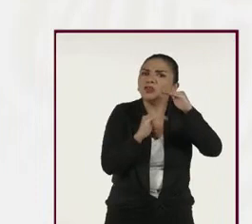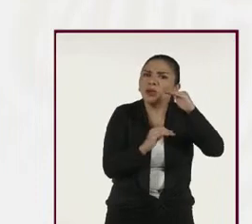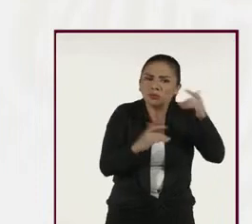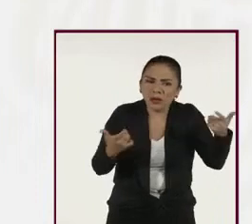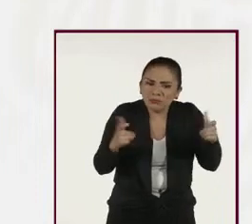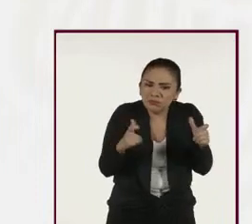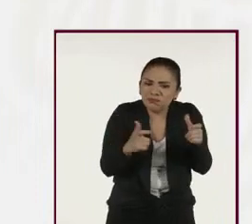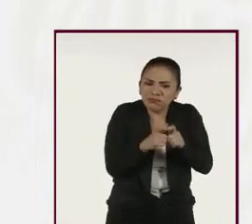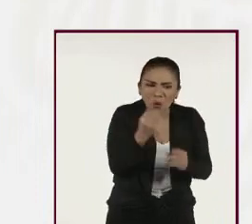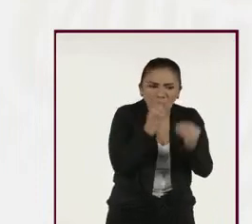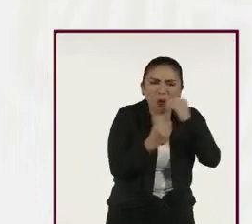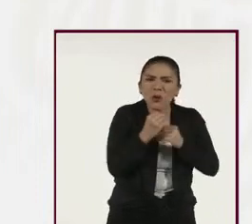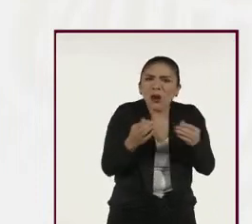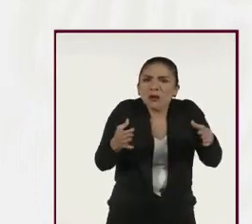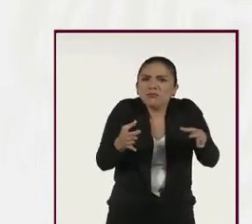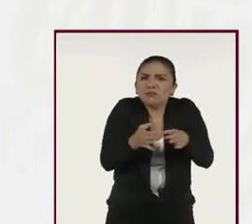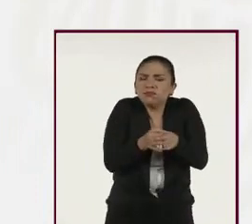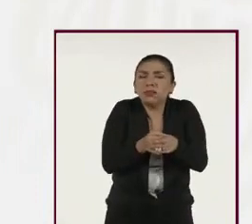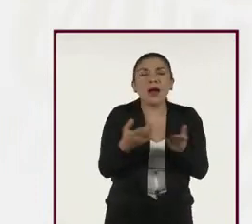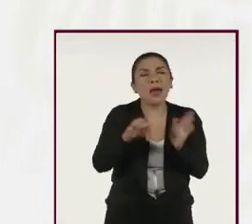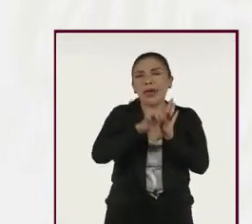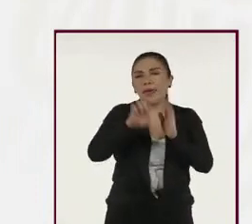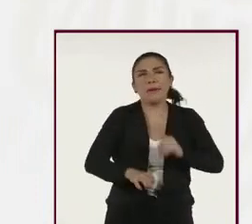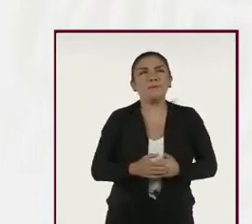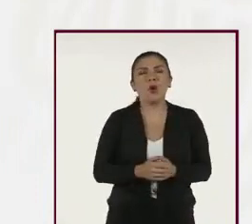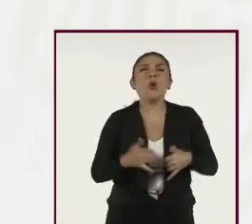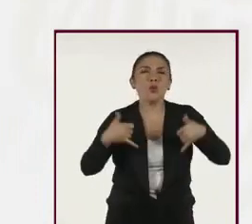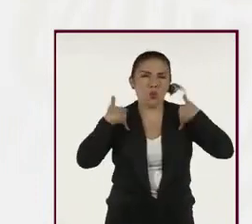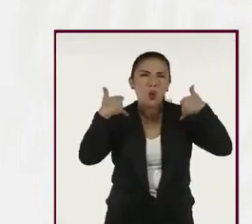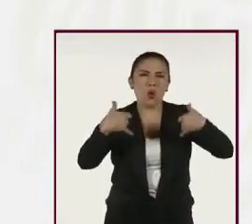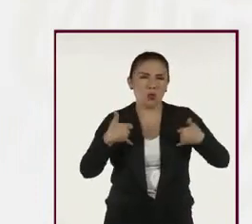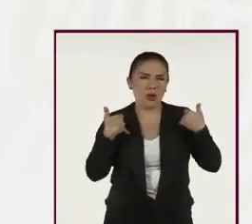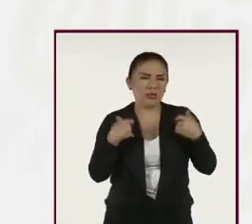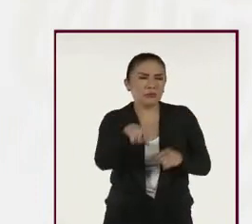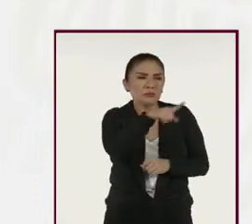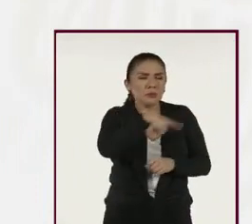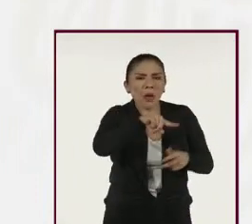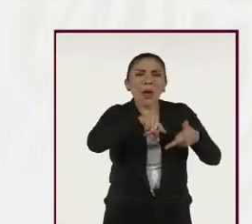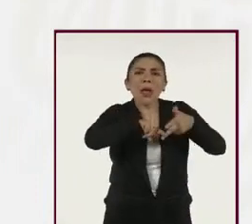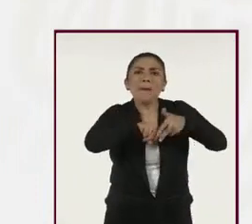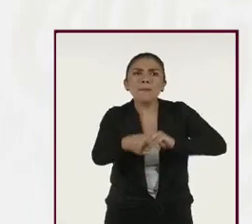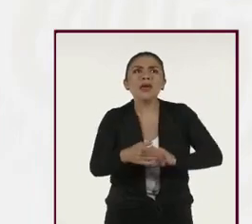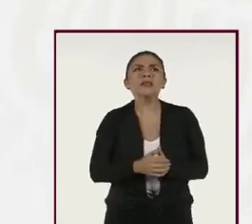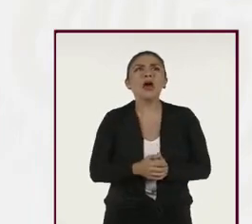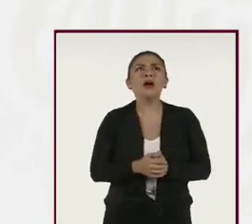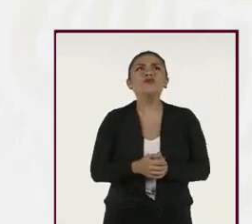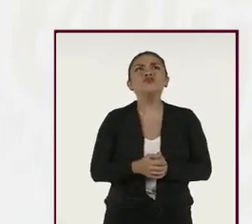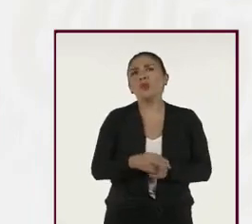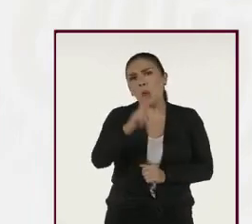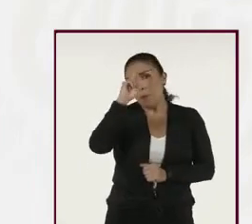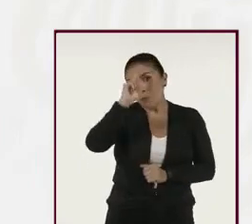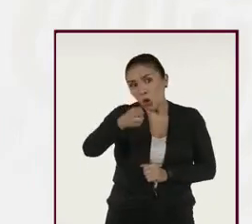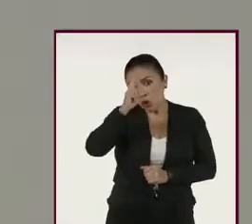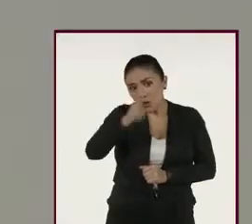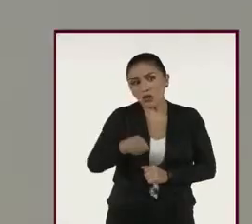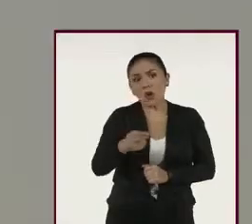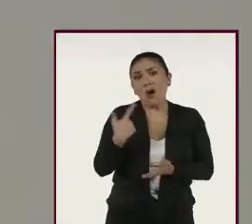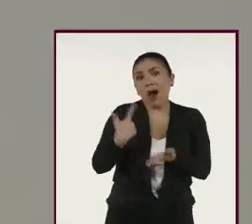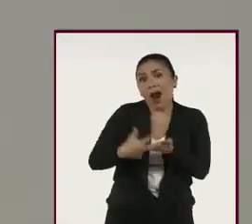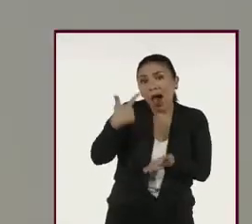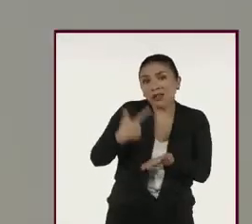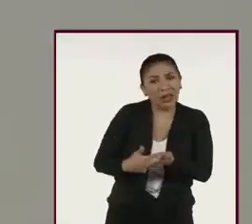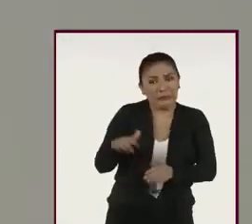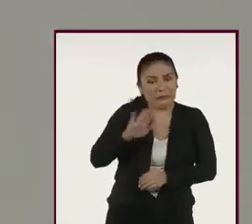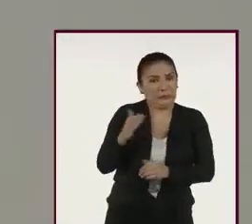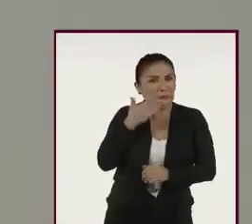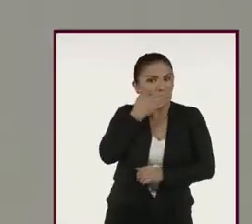los alimentos que se ingieren. Por ejemplo, pueden ser adolescentes que comienzan de manera inicial a restringir, por ejemplo, carbohidratos,